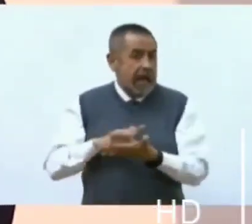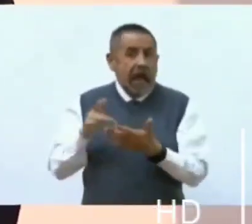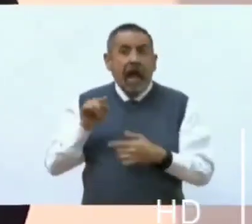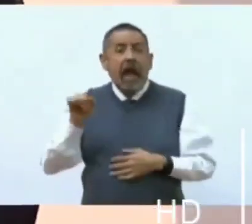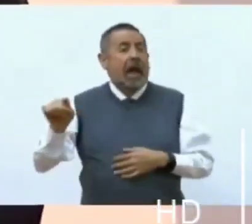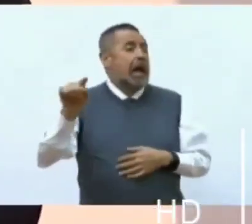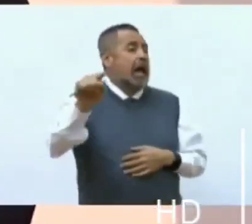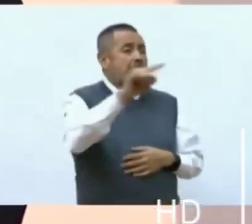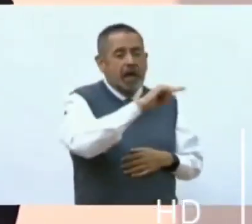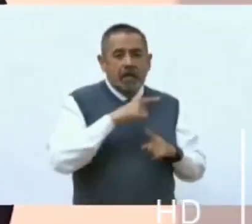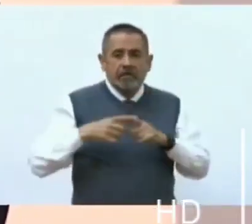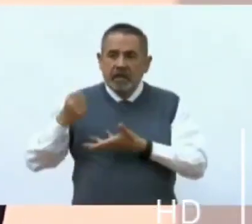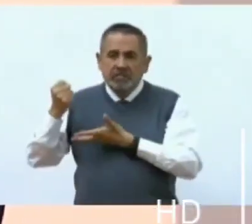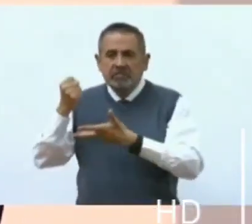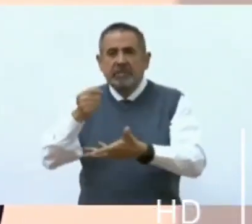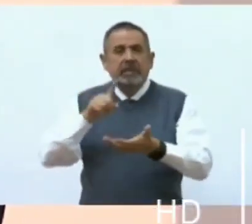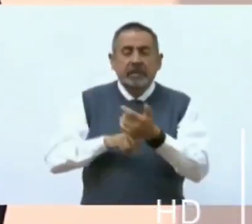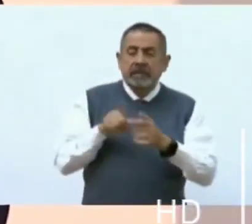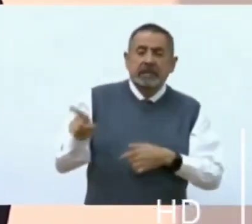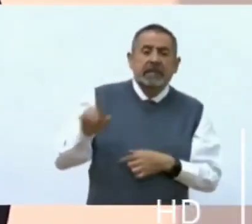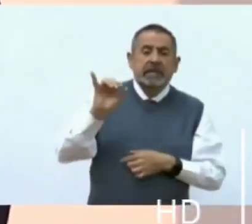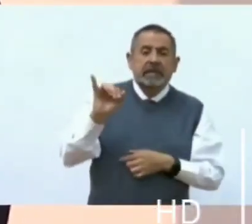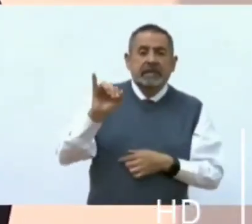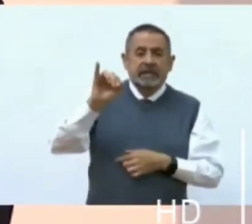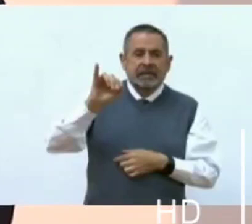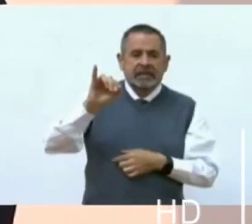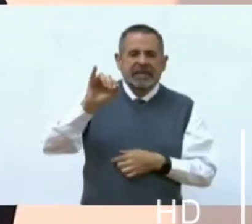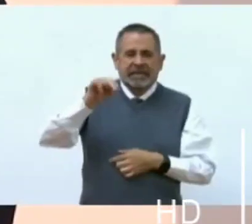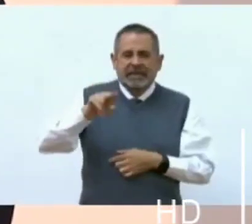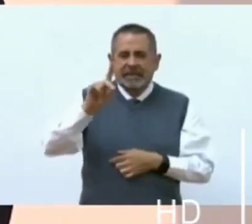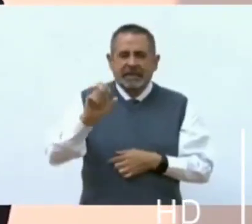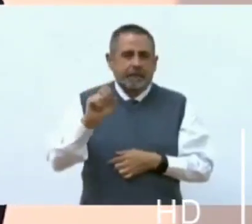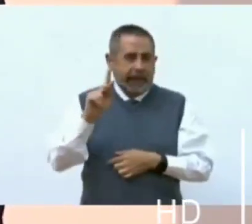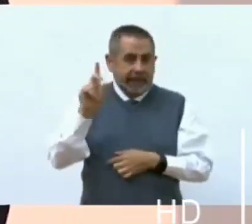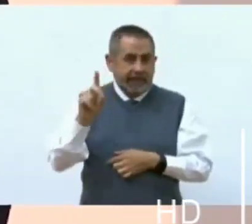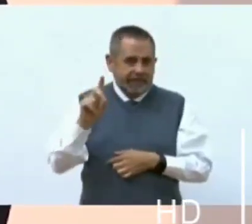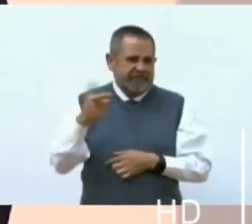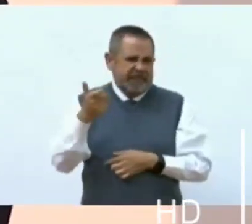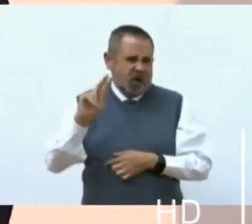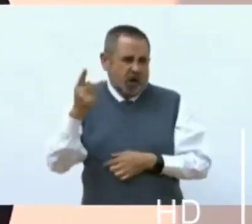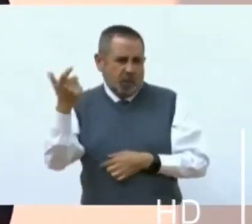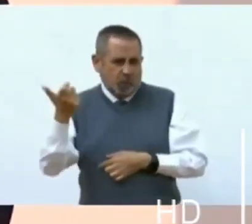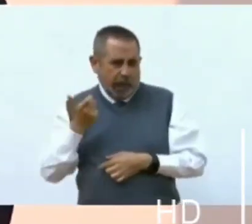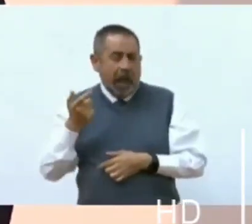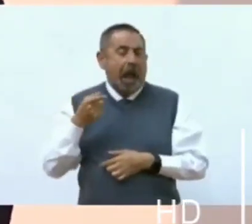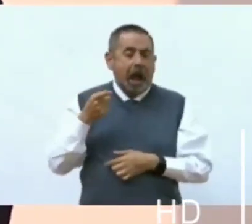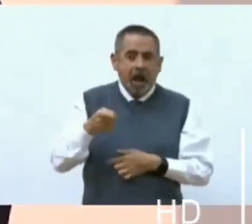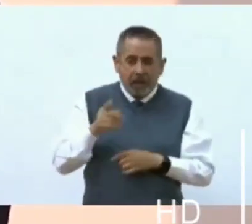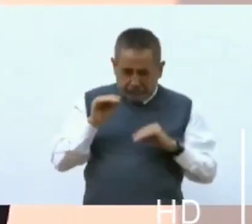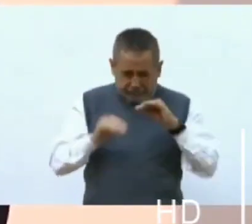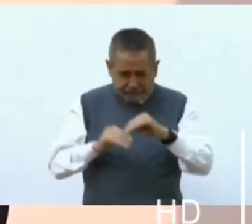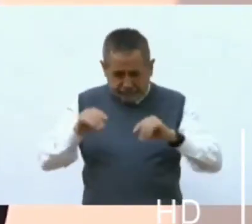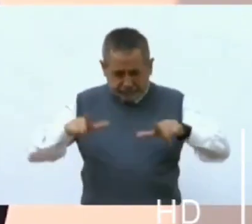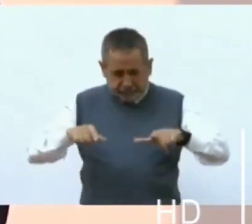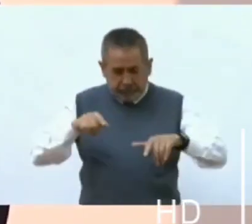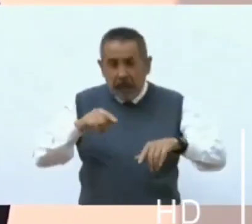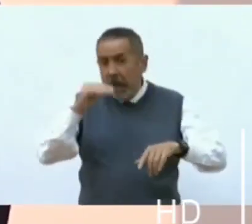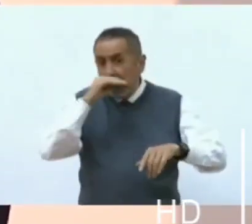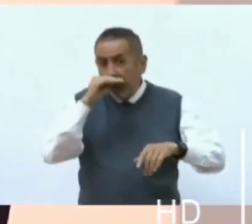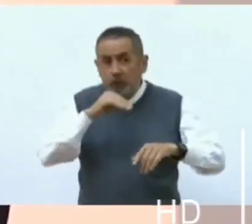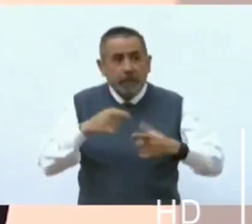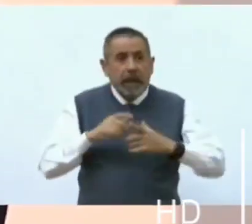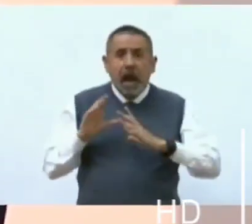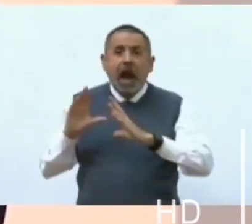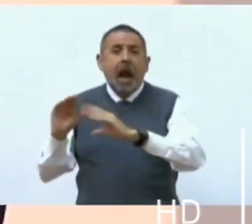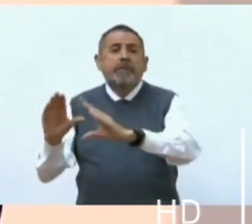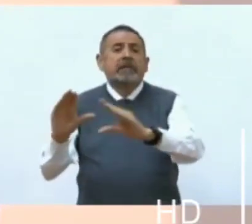a través de los recursos del Instituto Nacional para devolverle al pueblo lo robado, pudimos desarrollar una plataforma gratuita de